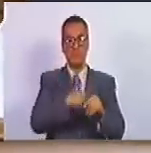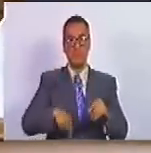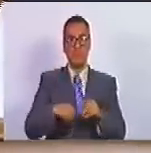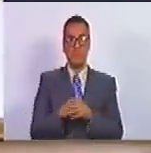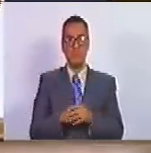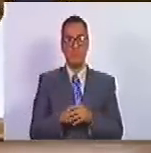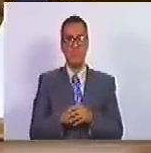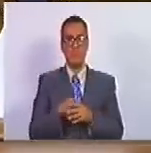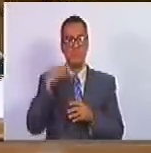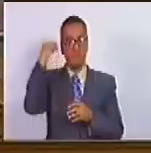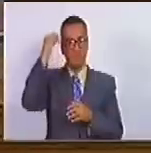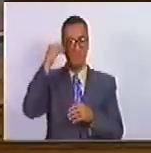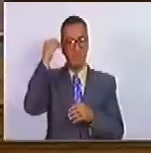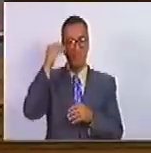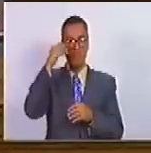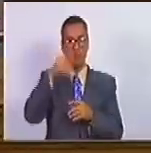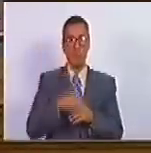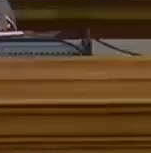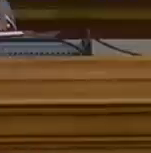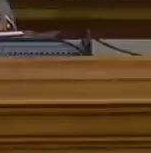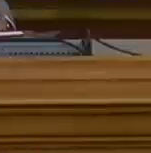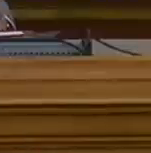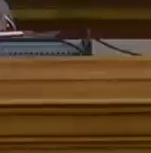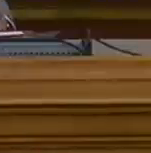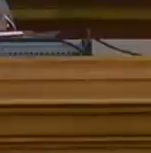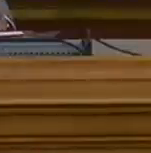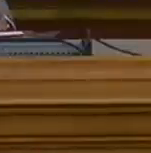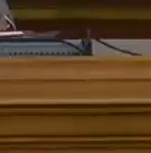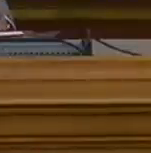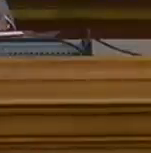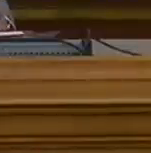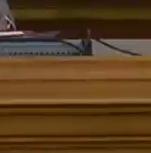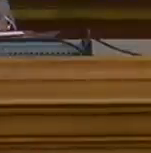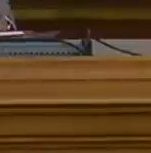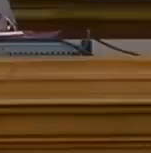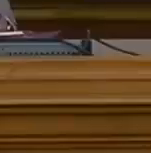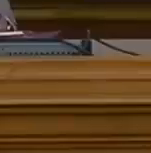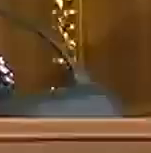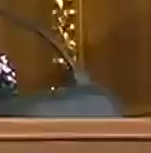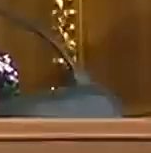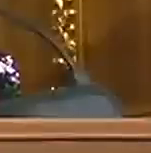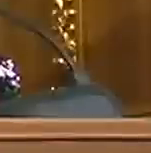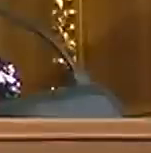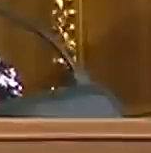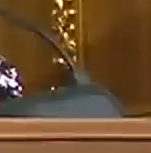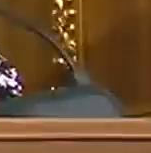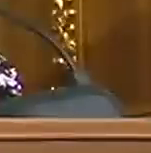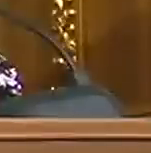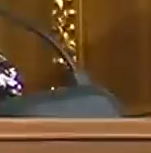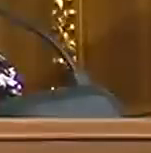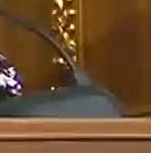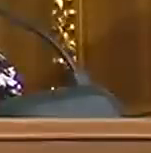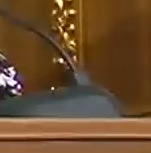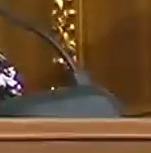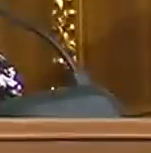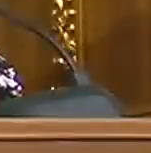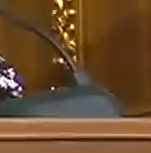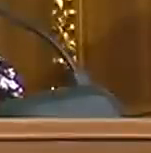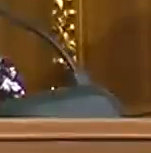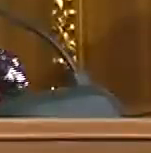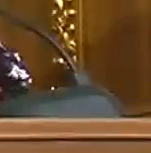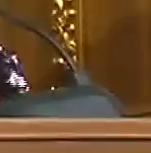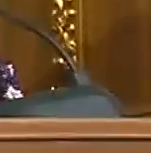presidente. En consideración, la disposición derogatoria primera queda aprobada. Siguiente. Centésimo